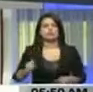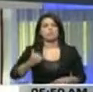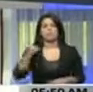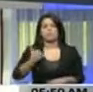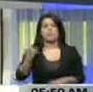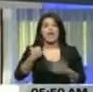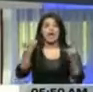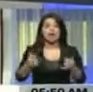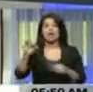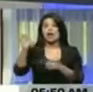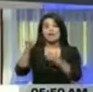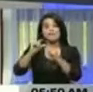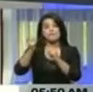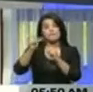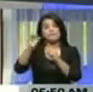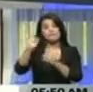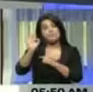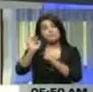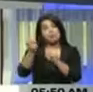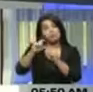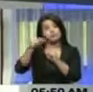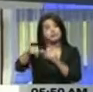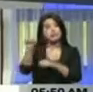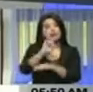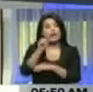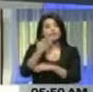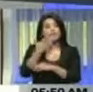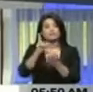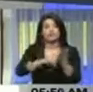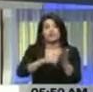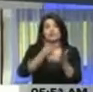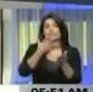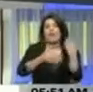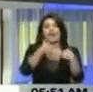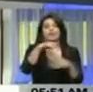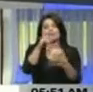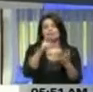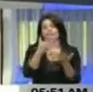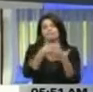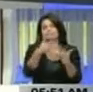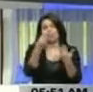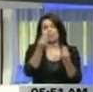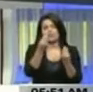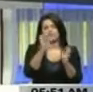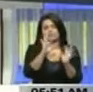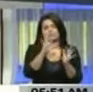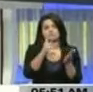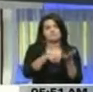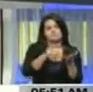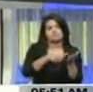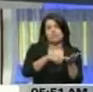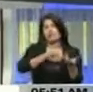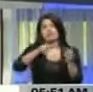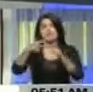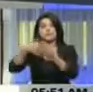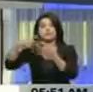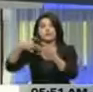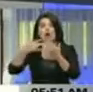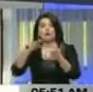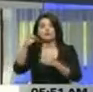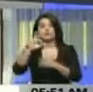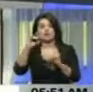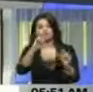prima de aseguradora, si un carro en un momento determinado costaba miles de bolívares y ahora cuesta millones, obviamente la prima, que es del